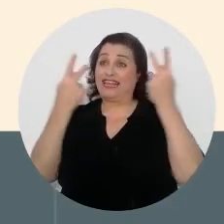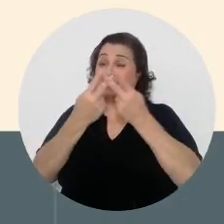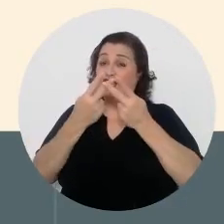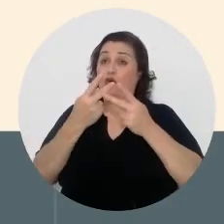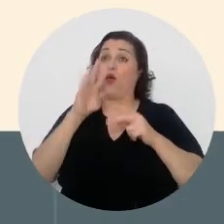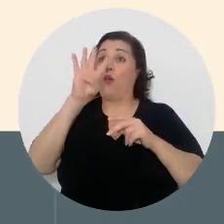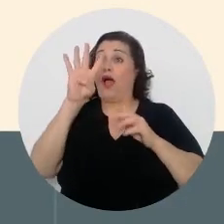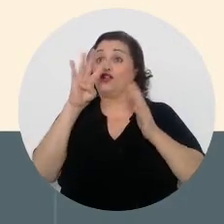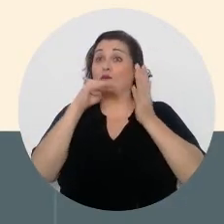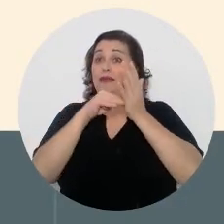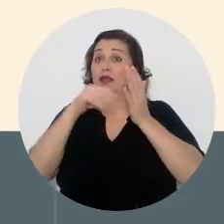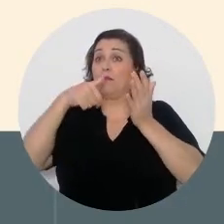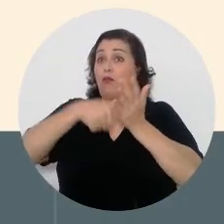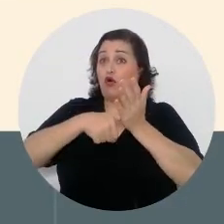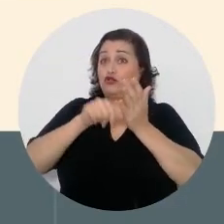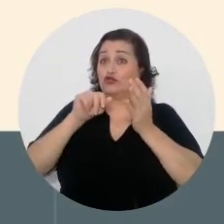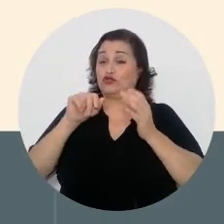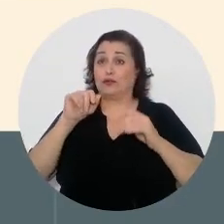tuvo 4.000 votos,